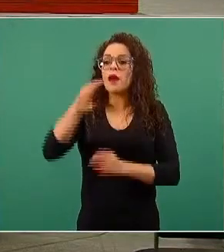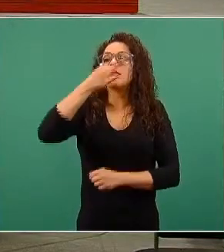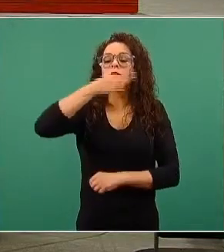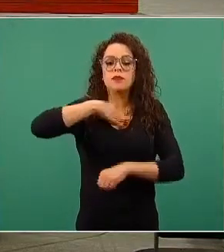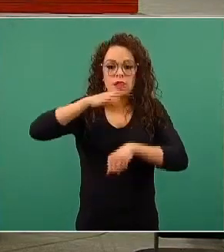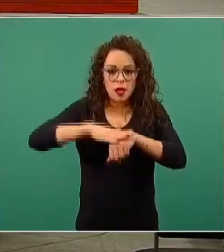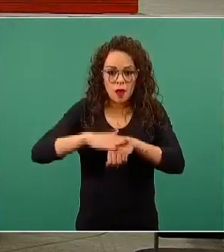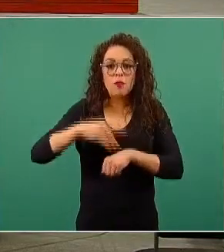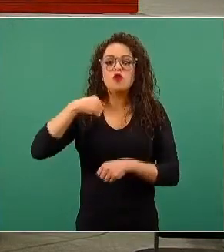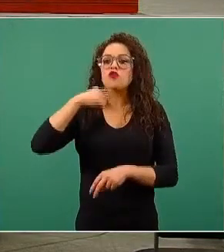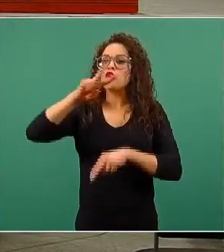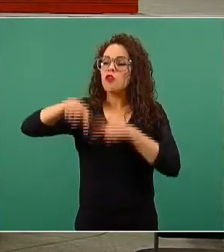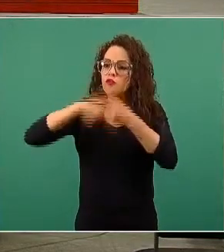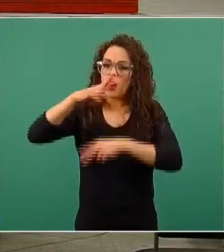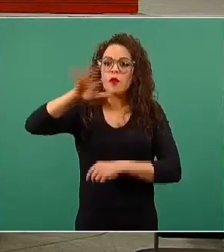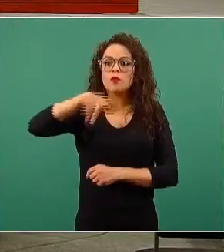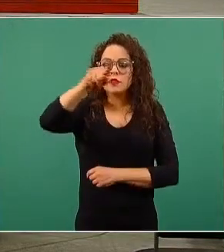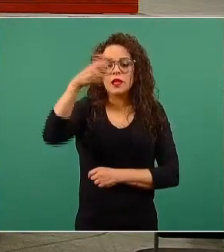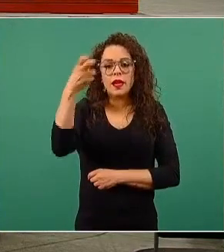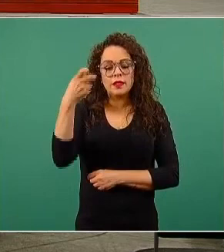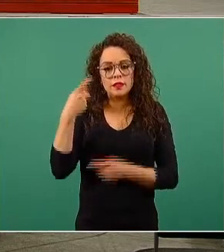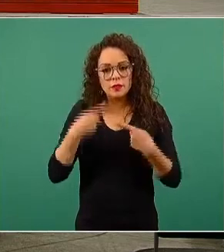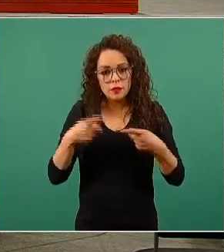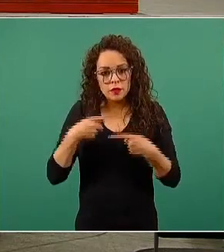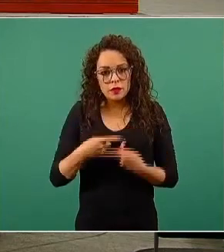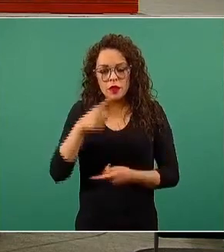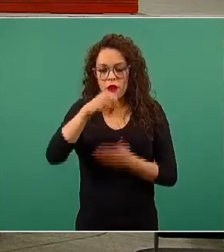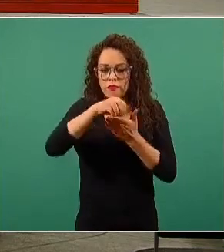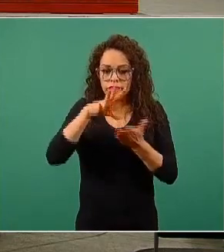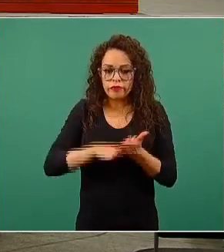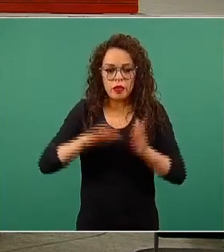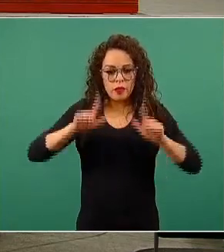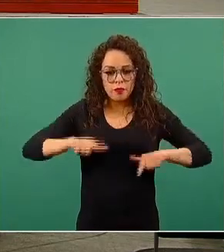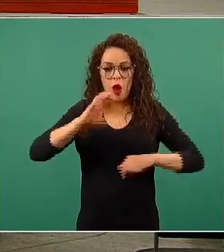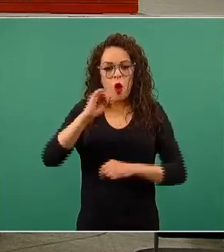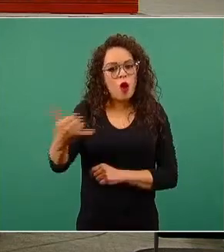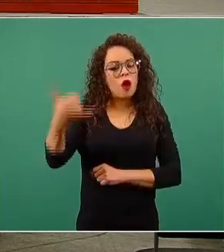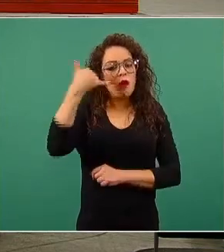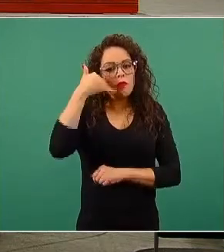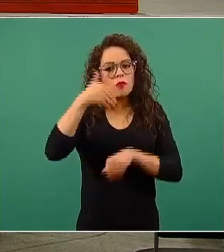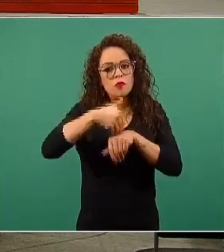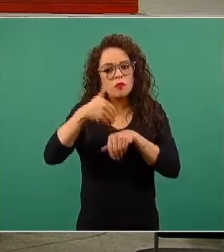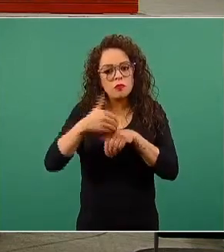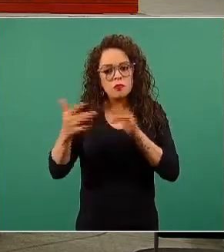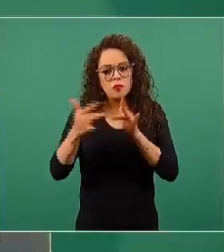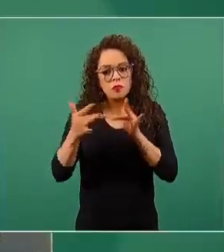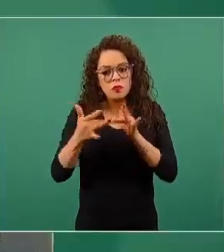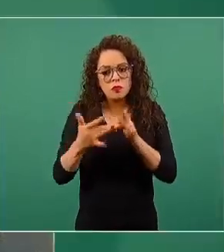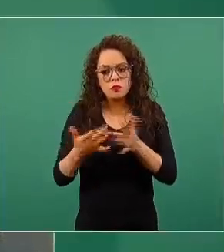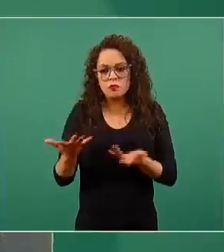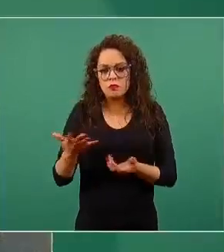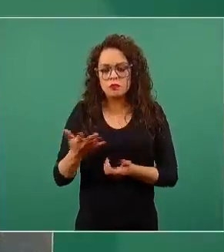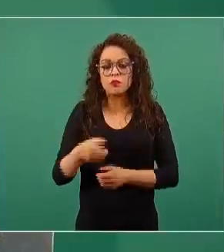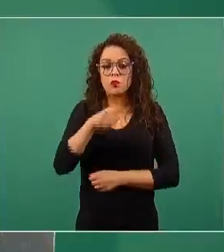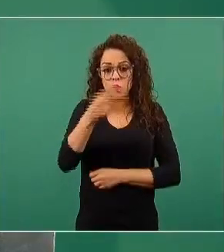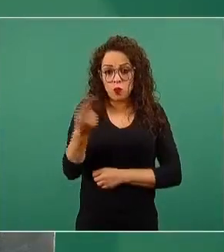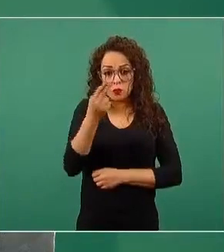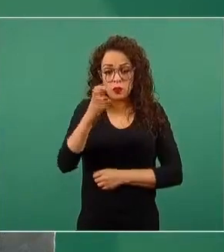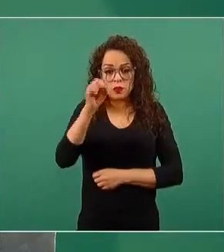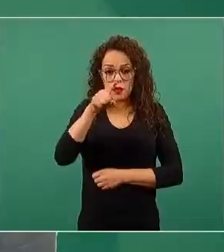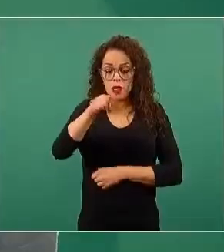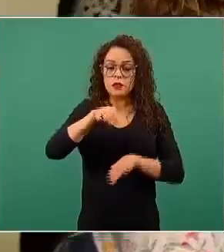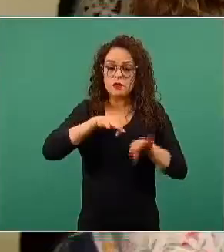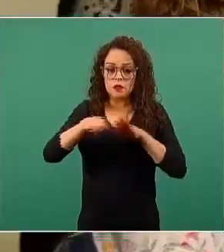persona. Regístrenla en la página, llame al número, cualquiera de los medios que ponemos a disposición. Usted que es una reportera de